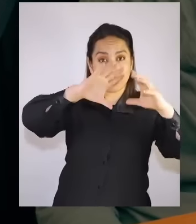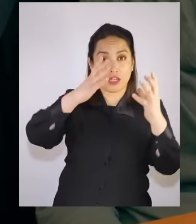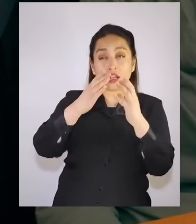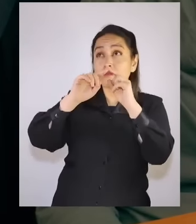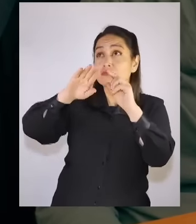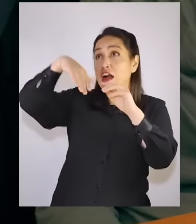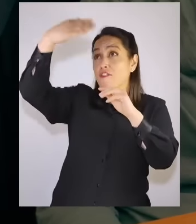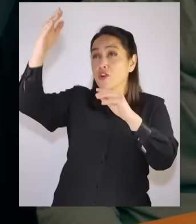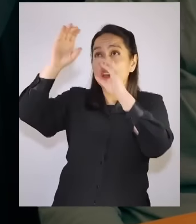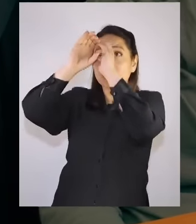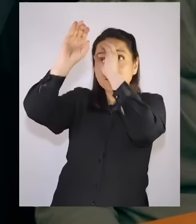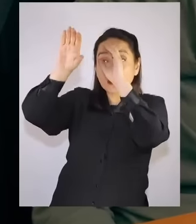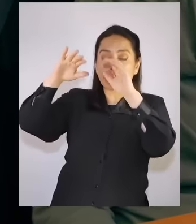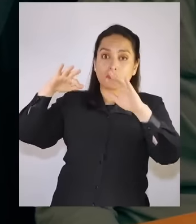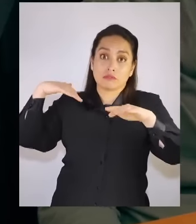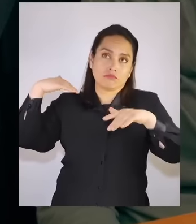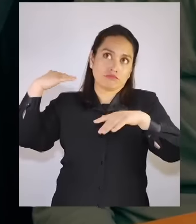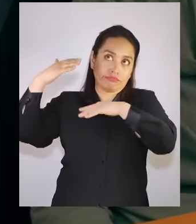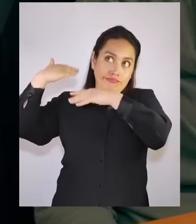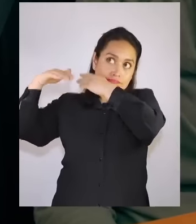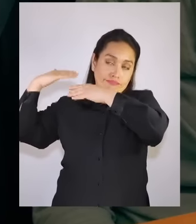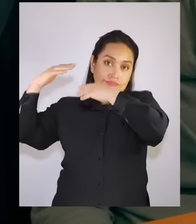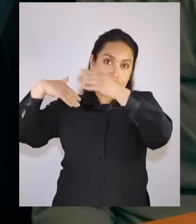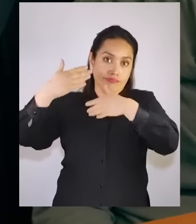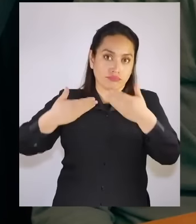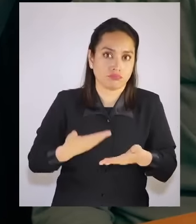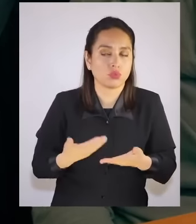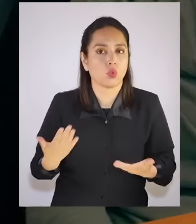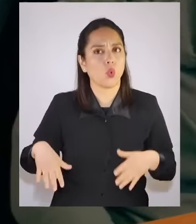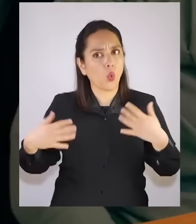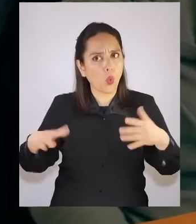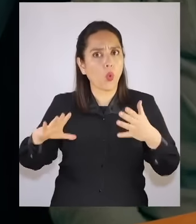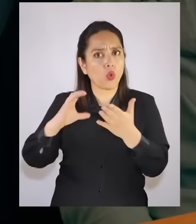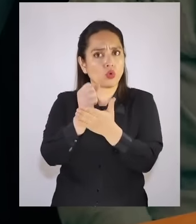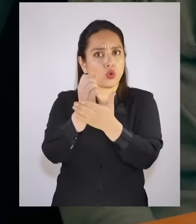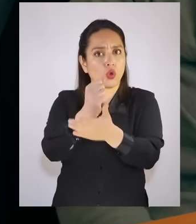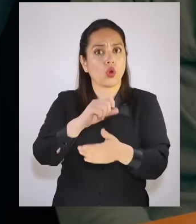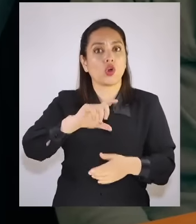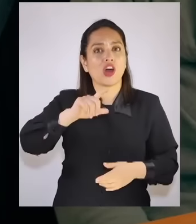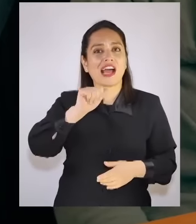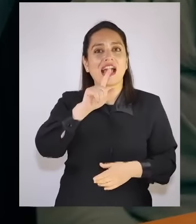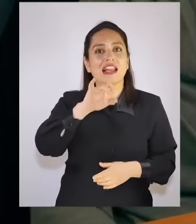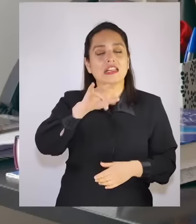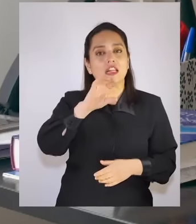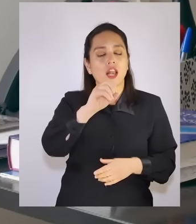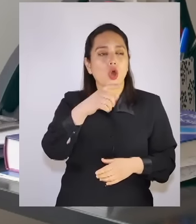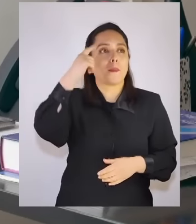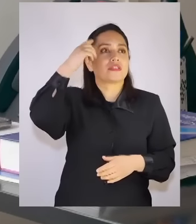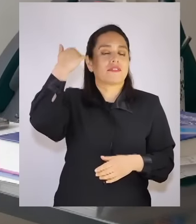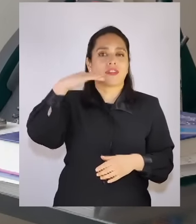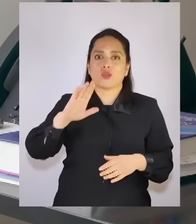hasta ahora hemos llegado muchísimo lejos que, no sé, Galileo hubiese pensado, por ejemplo.